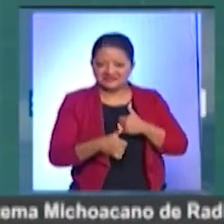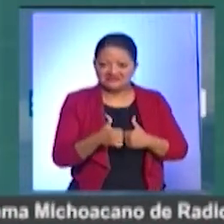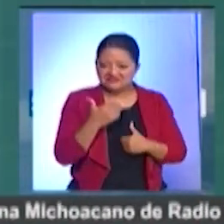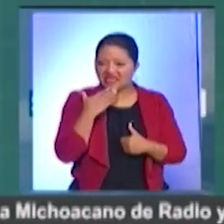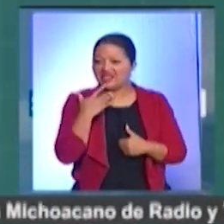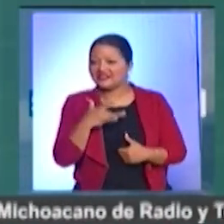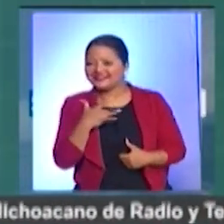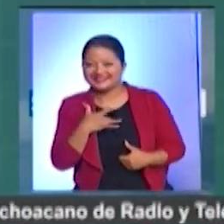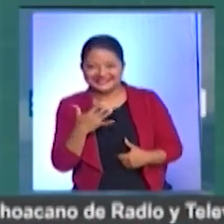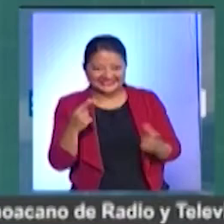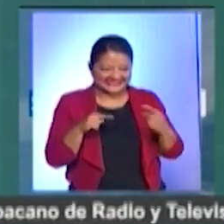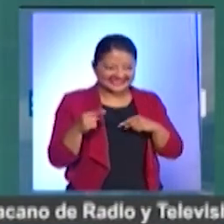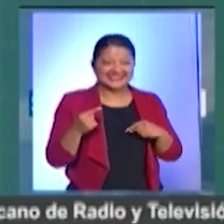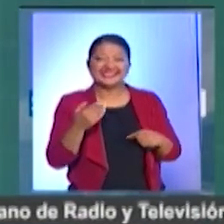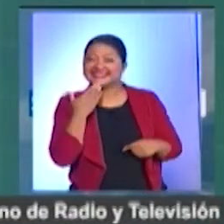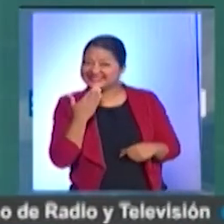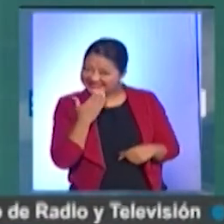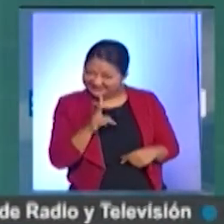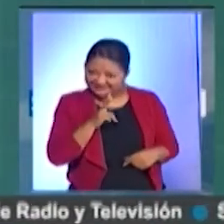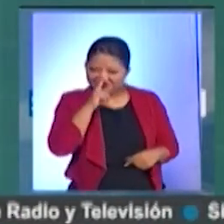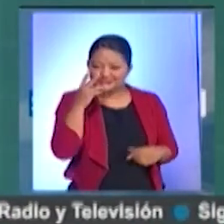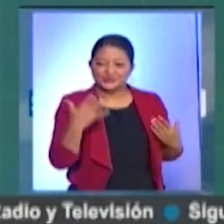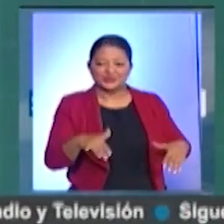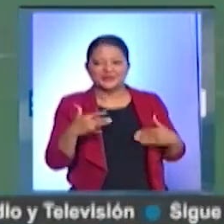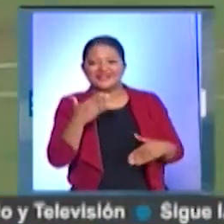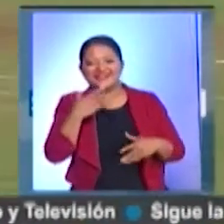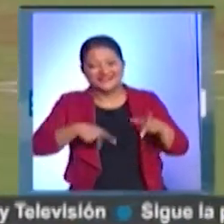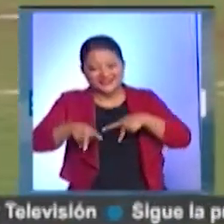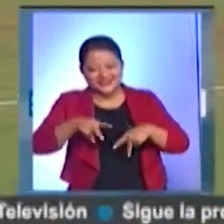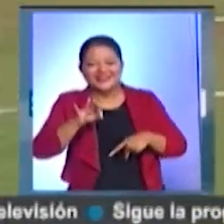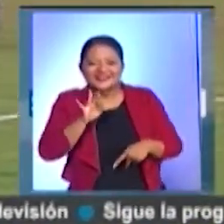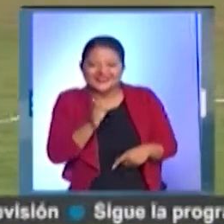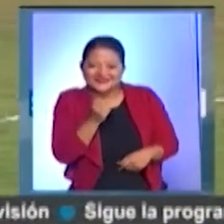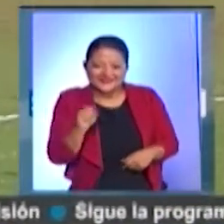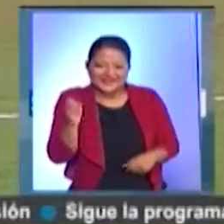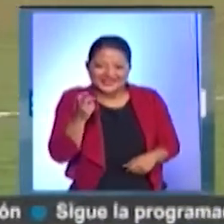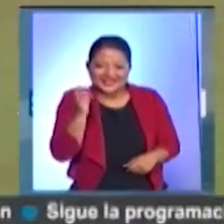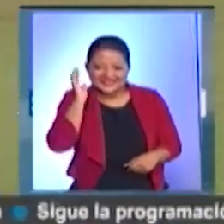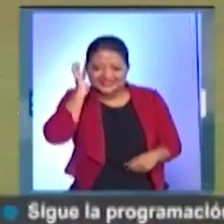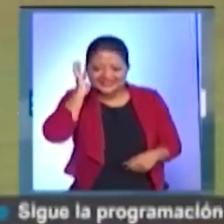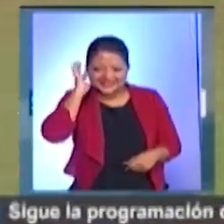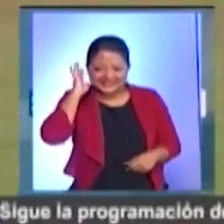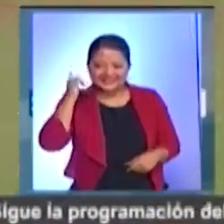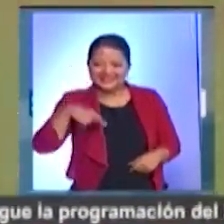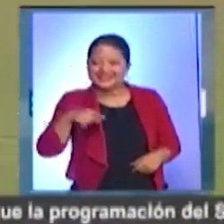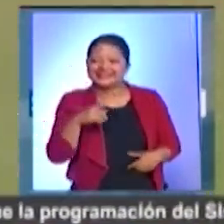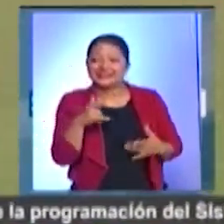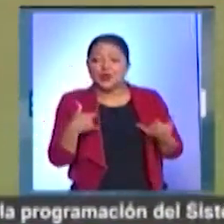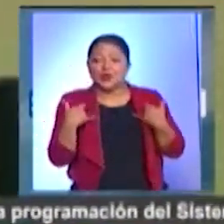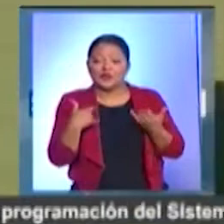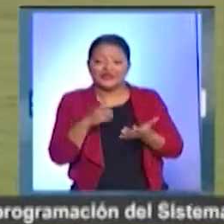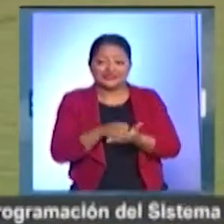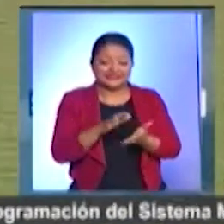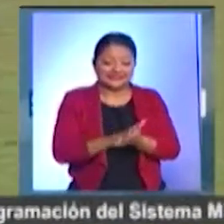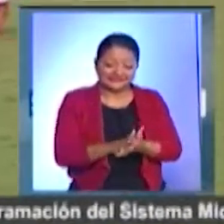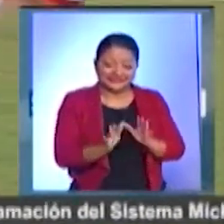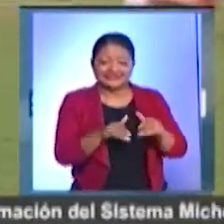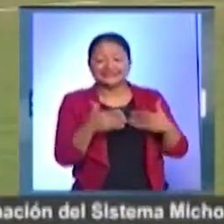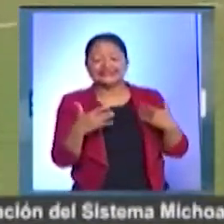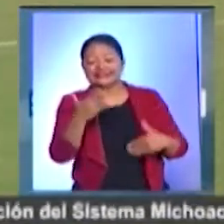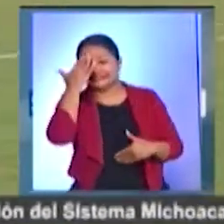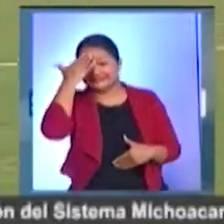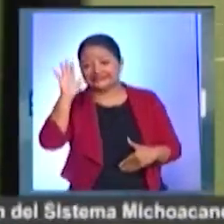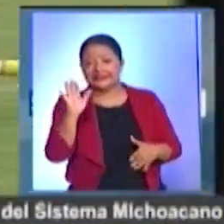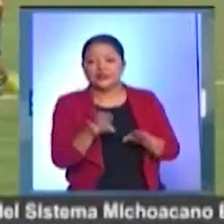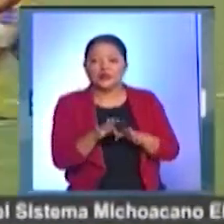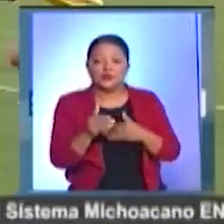matar van a la competencia en tratado los equipos es algo bueno para fútbol agregó que es complicado tener que registrar a los jóvenes es un proceso que se desconocía